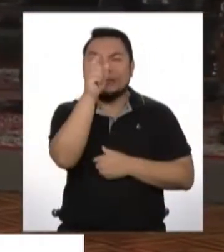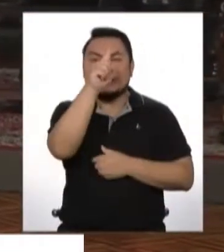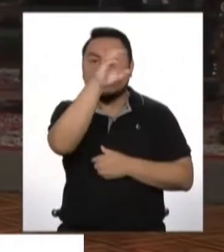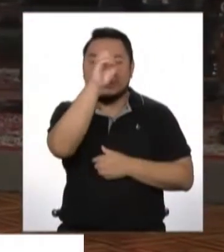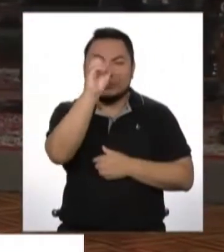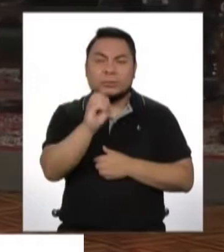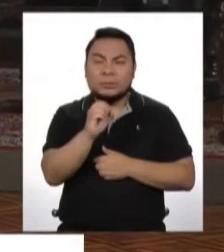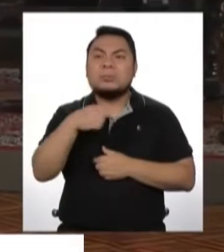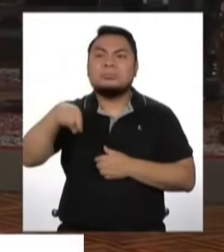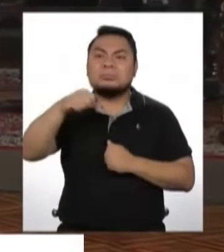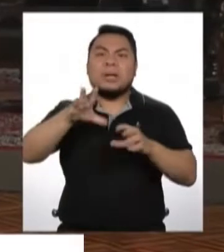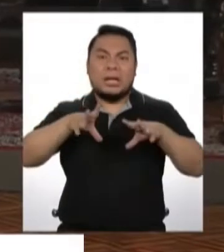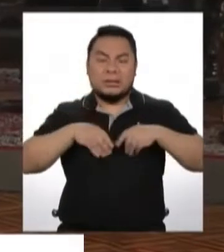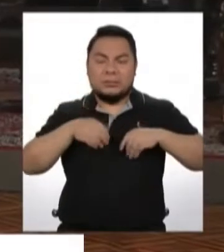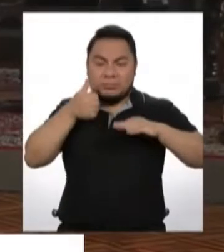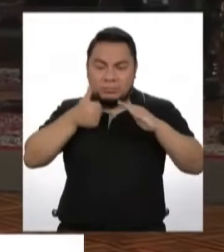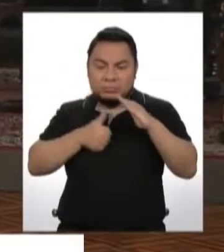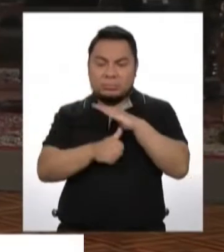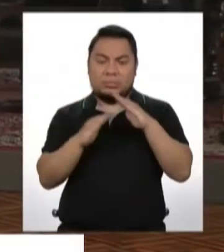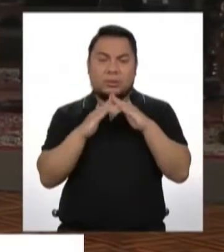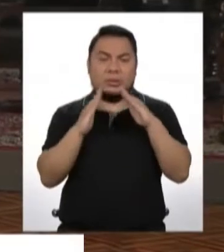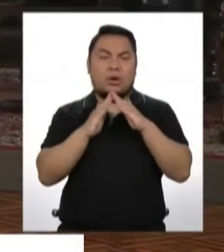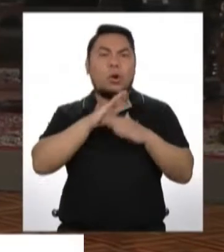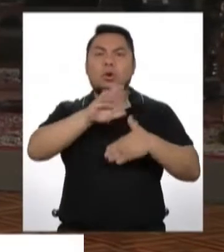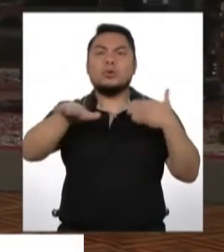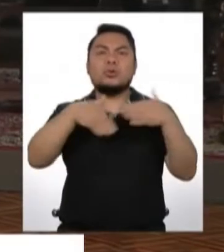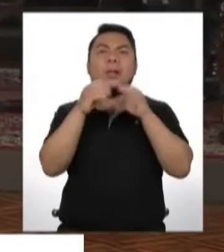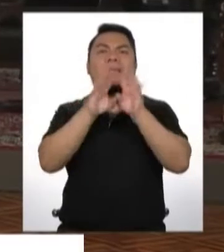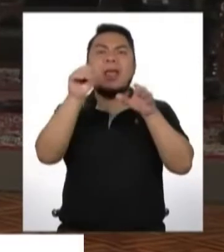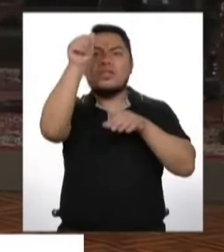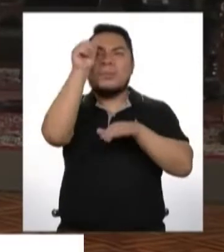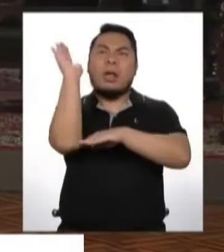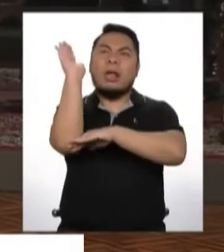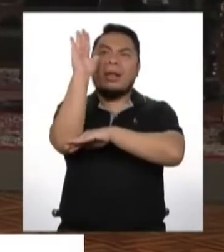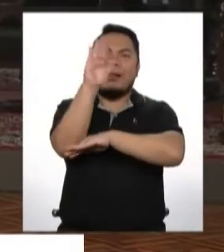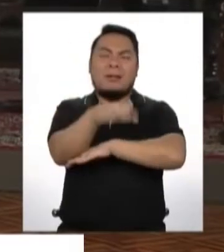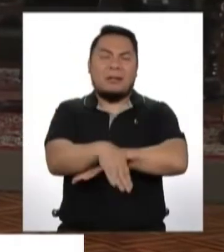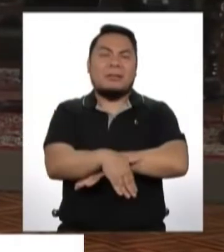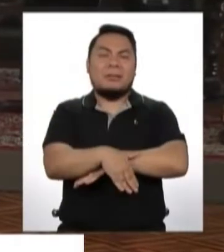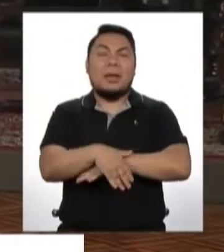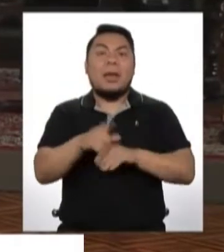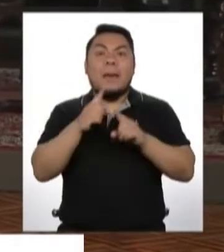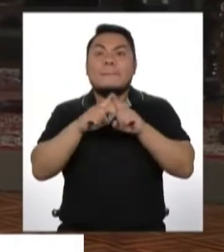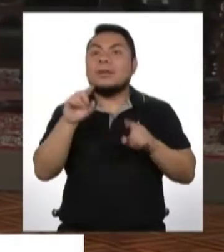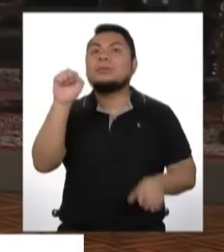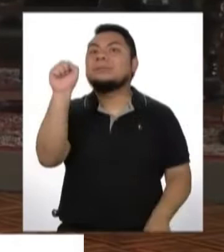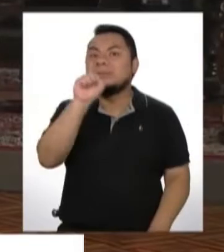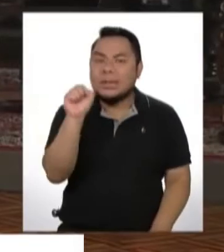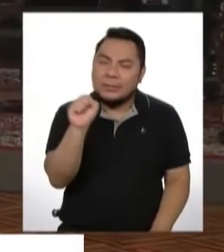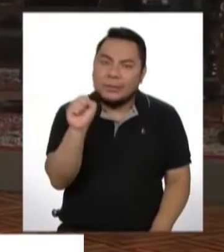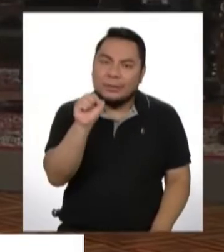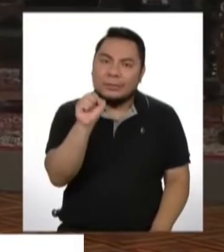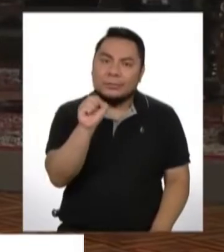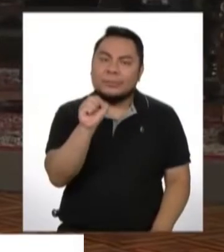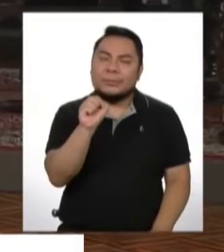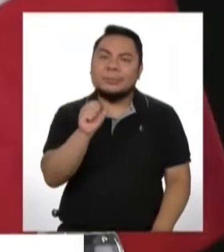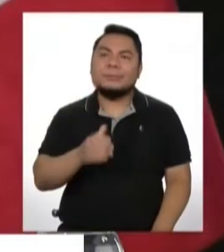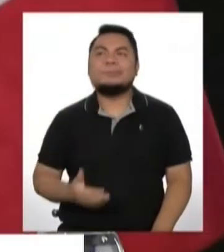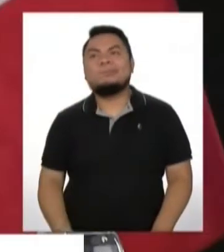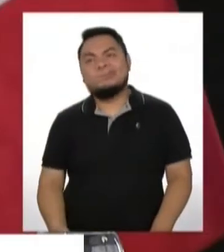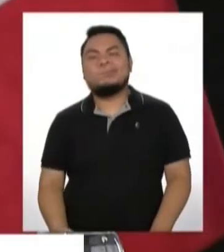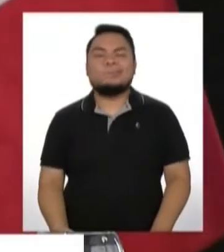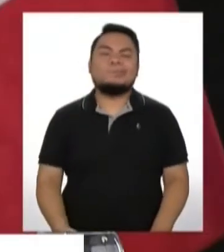mayoritariamente la inmovilización de todo el día domingo. Pero sin embargo, el día sábado ha